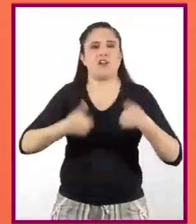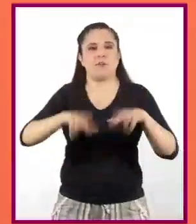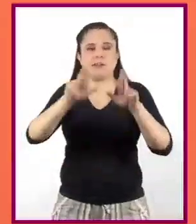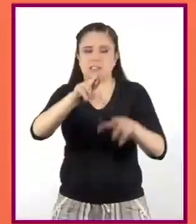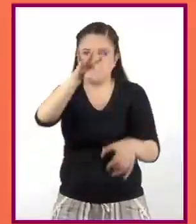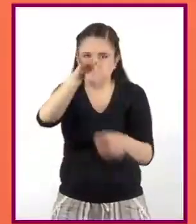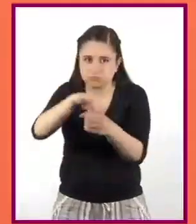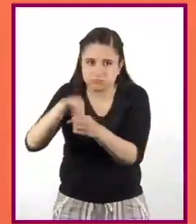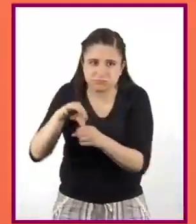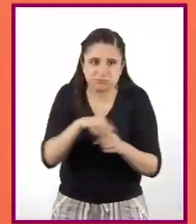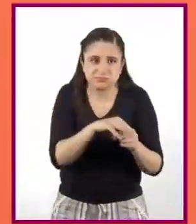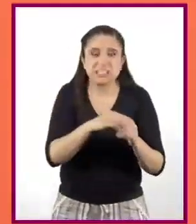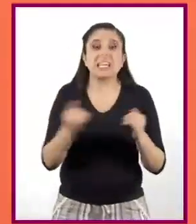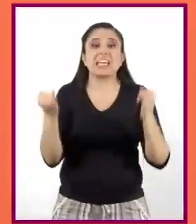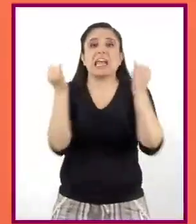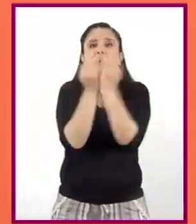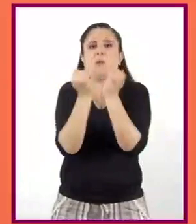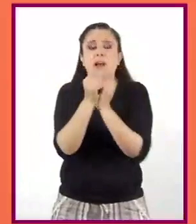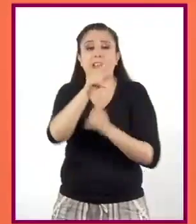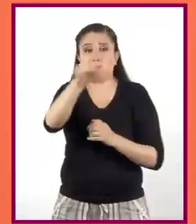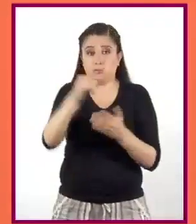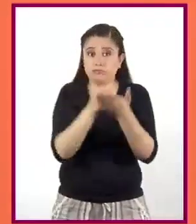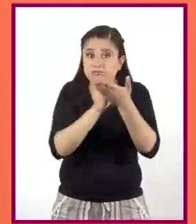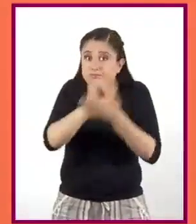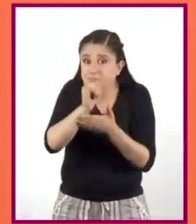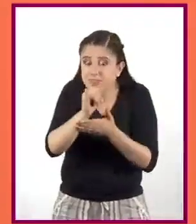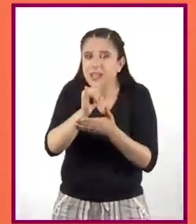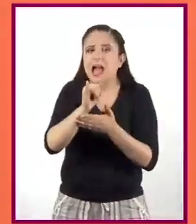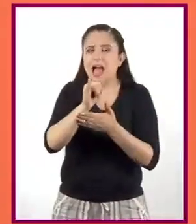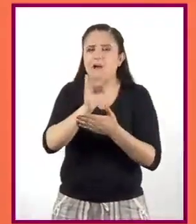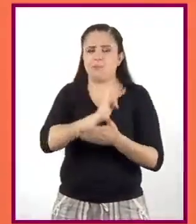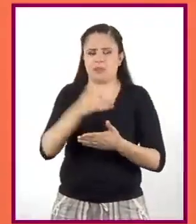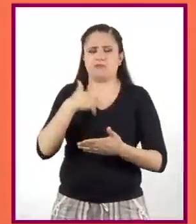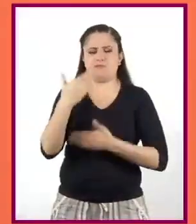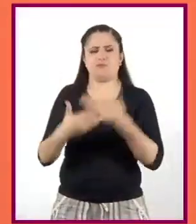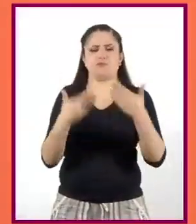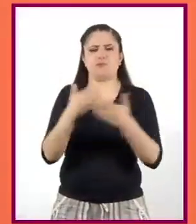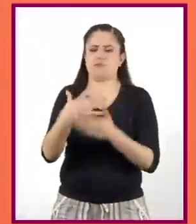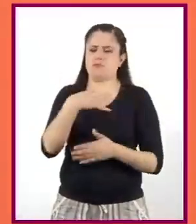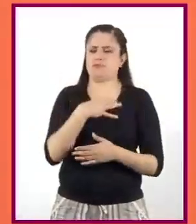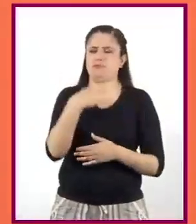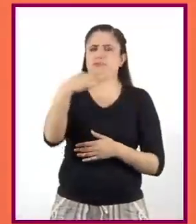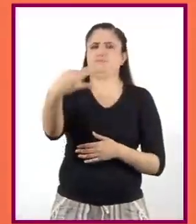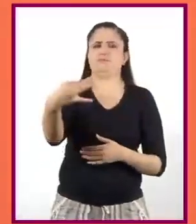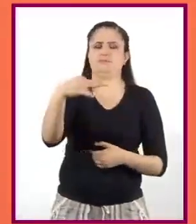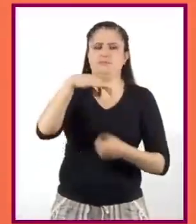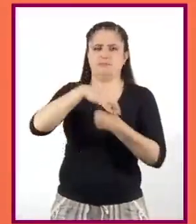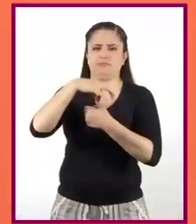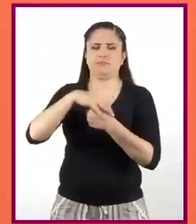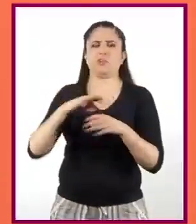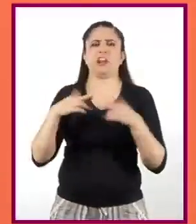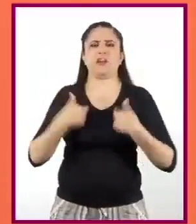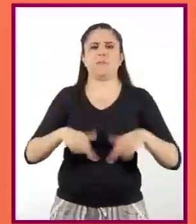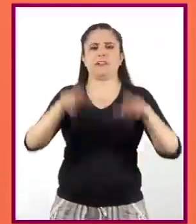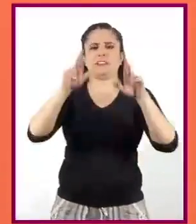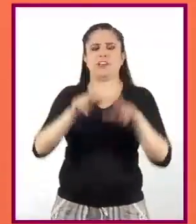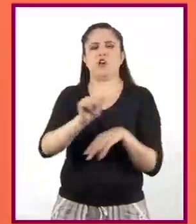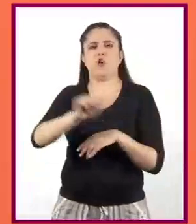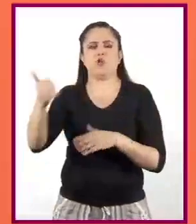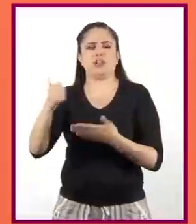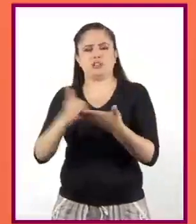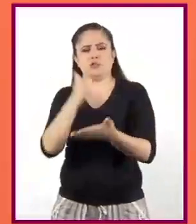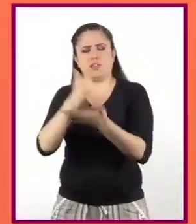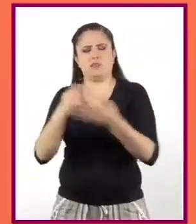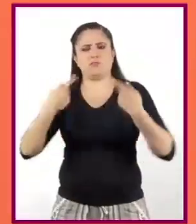voto y también, si así lo decide, proponerse para ser votada y elegida como representante de otras